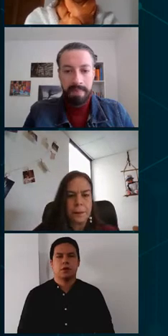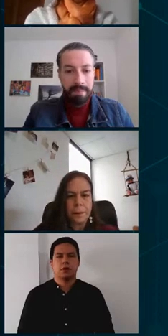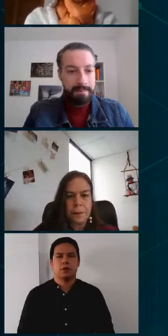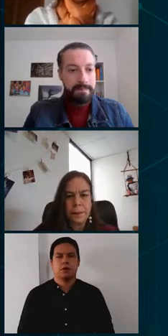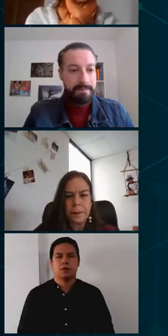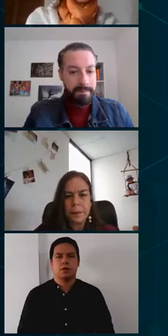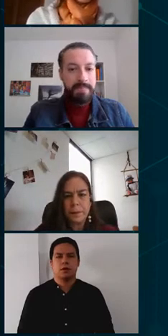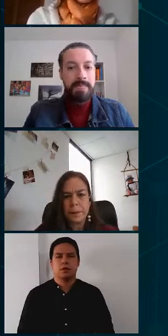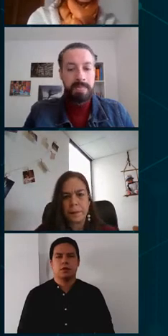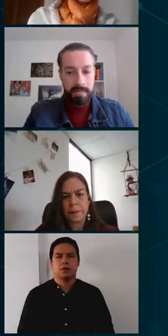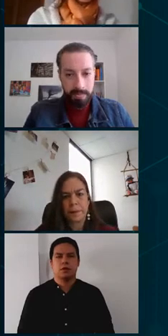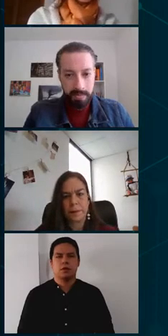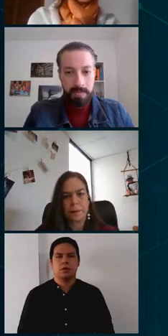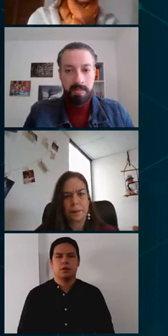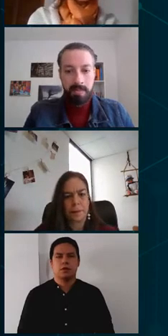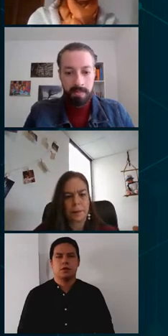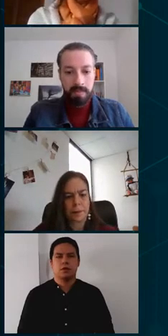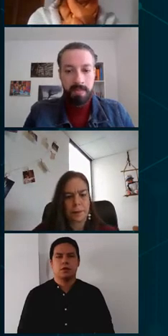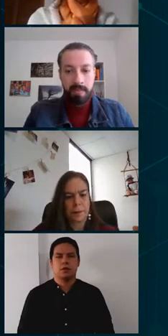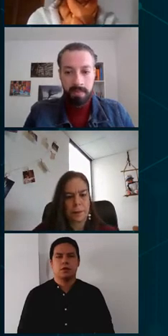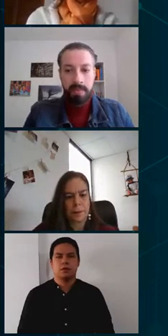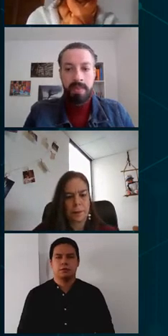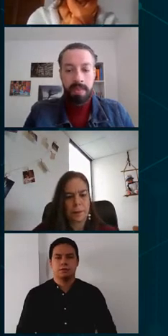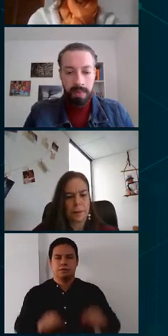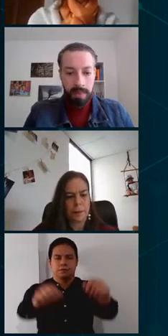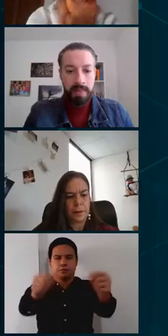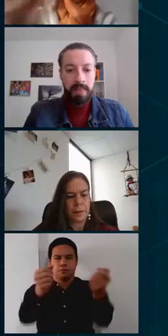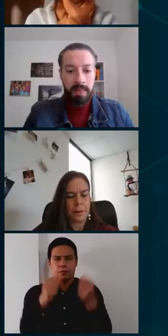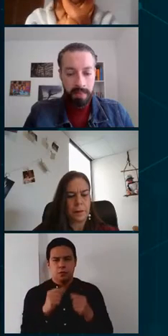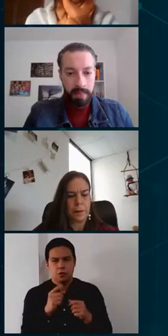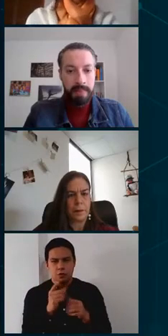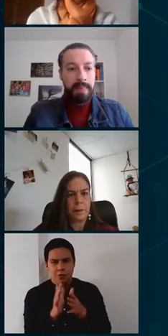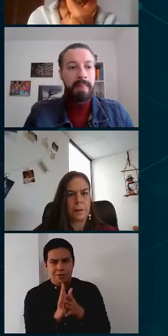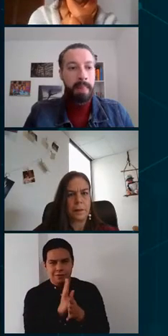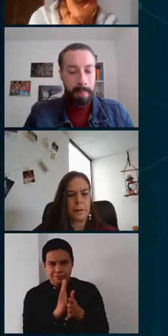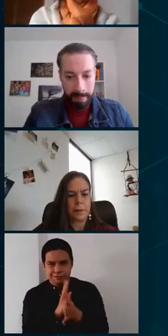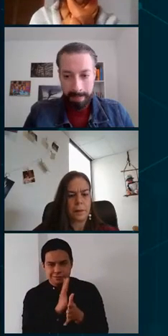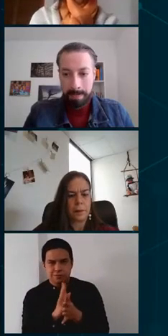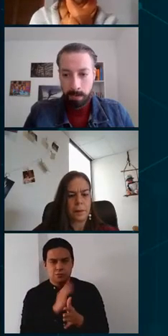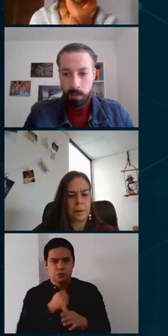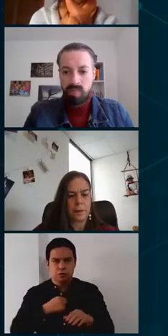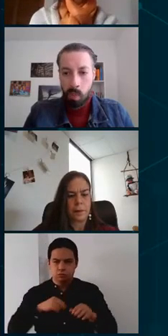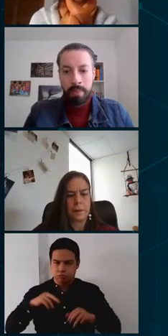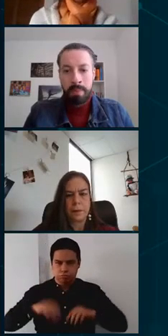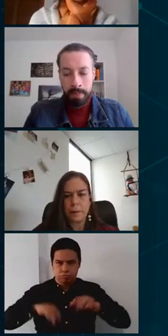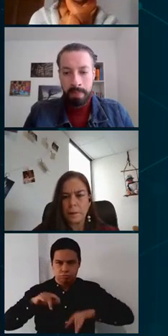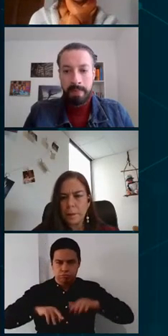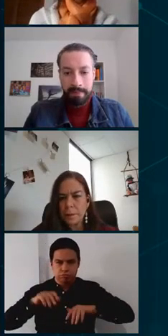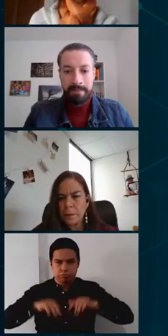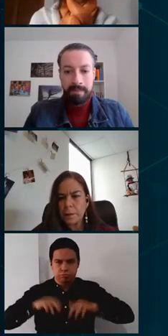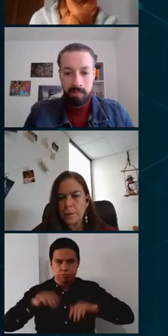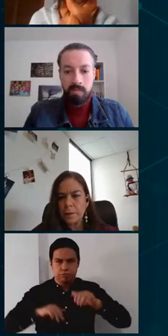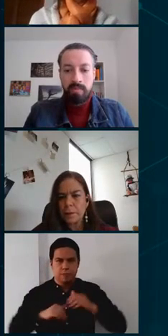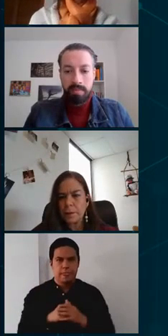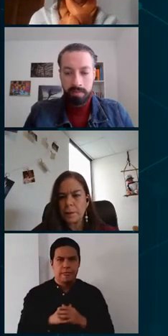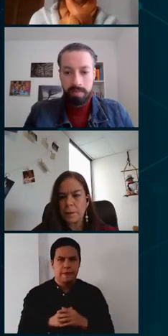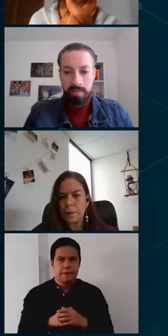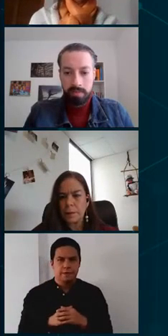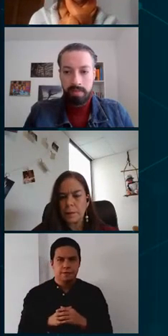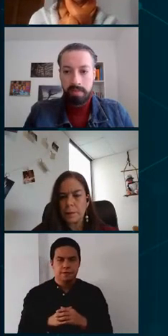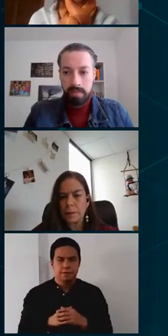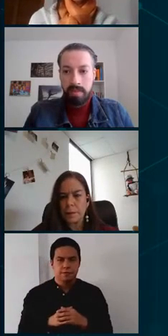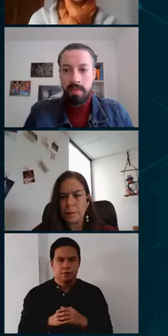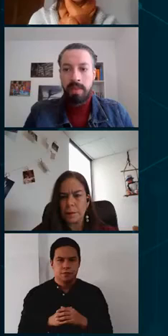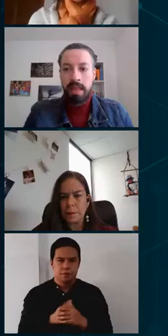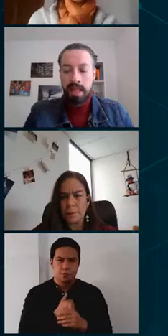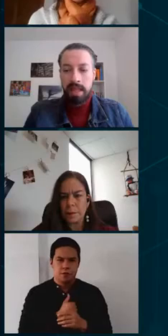Y estoy escribiendo, Andrés, como lo que cantaron para que ya siga, o si quieres vas pasando a la última